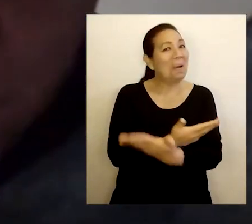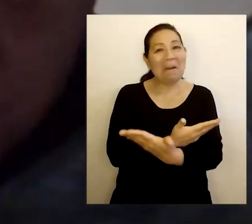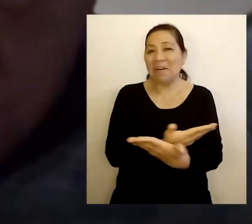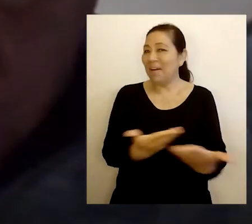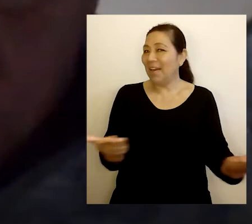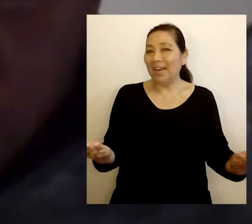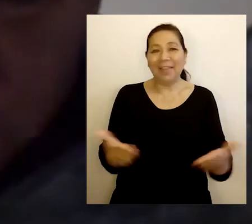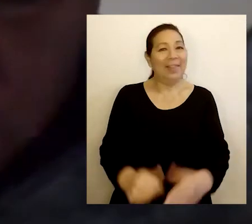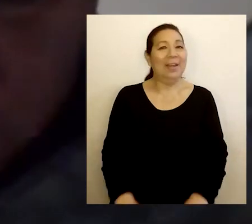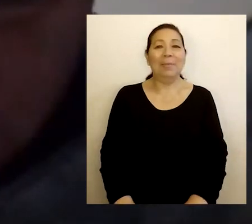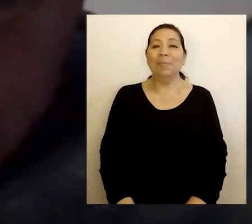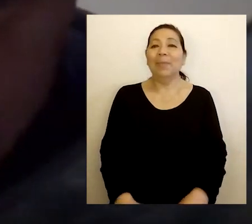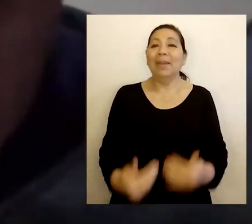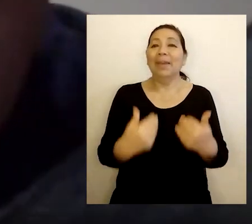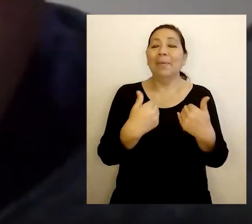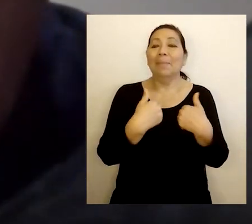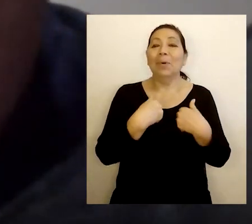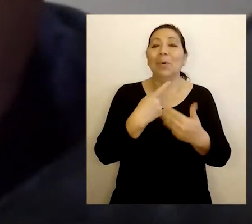lo que procede